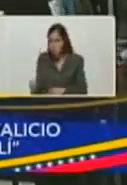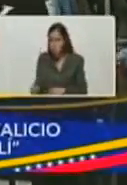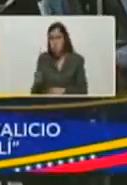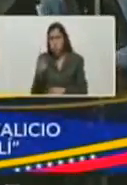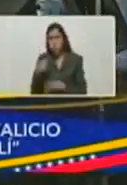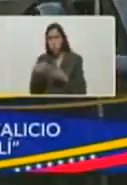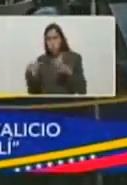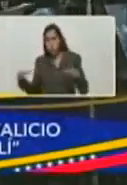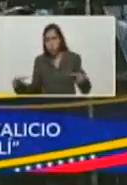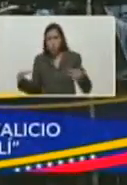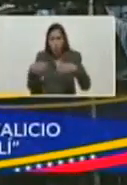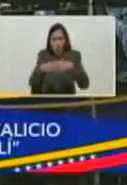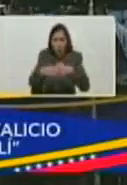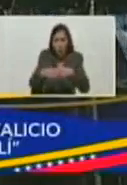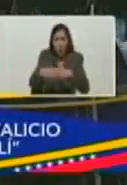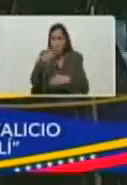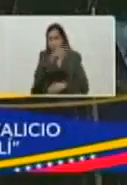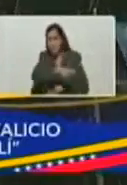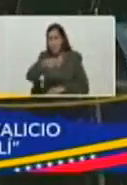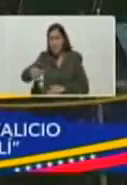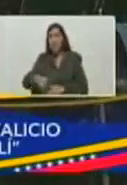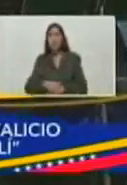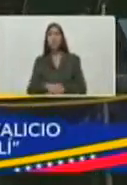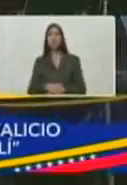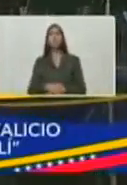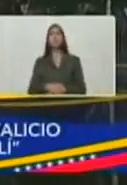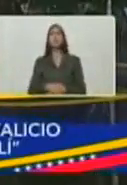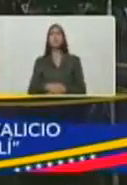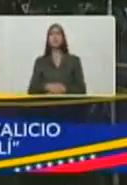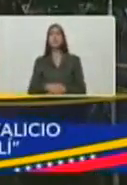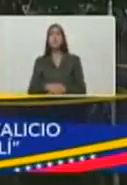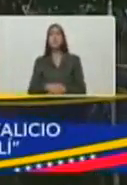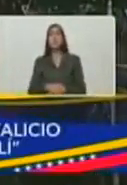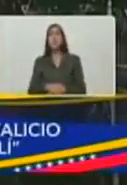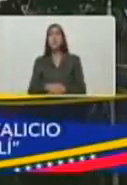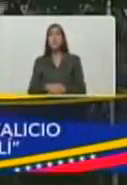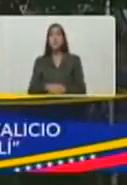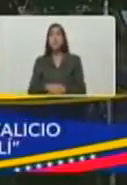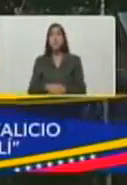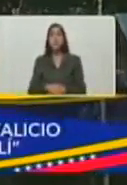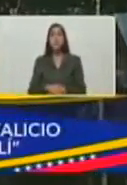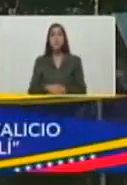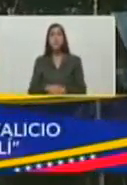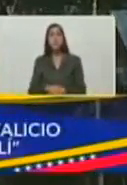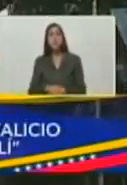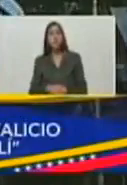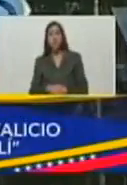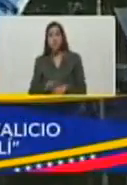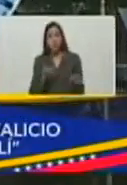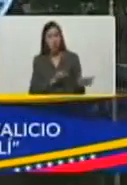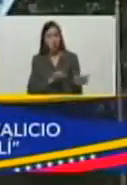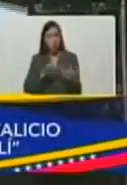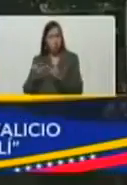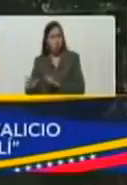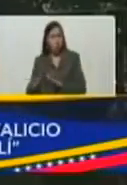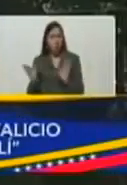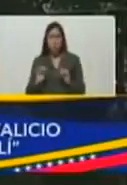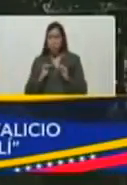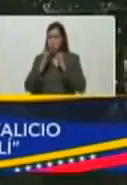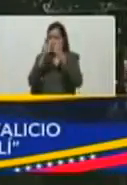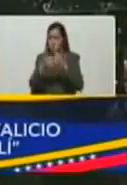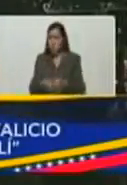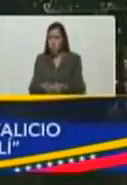Ramos, Ali Alejandro Primera, César Gómez, y ya están por comenzar